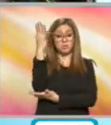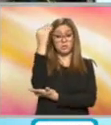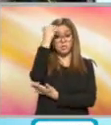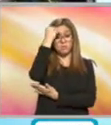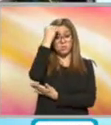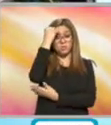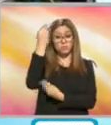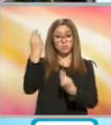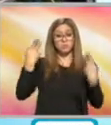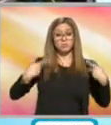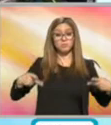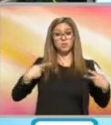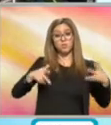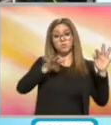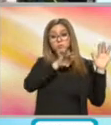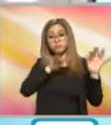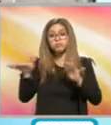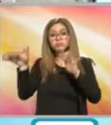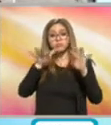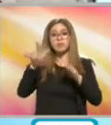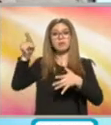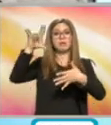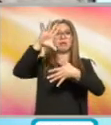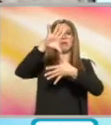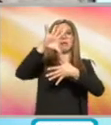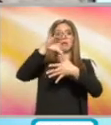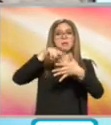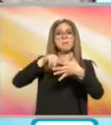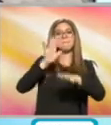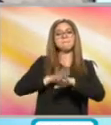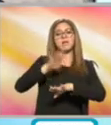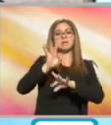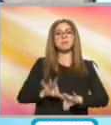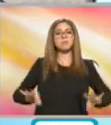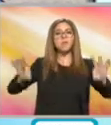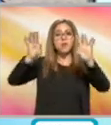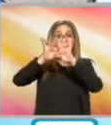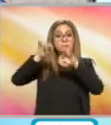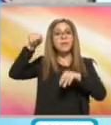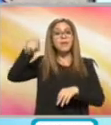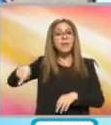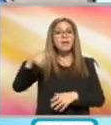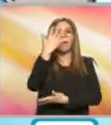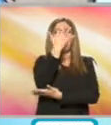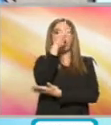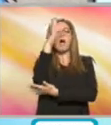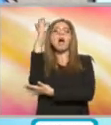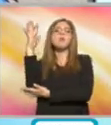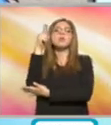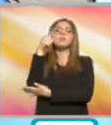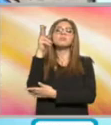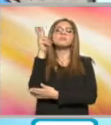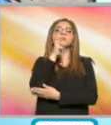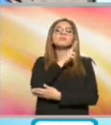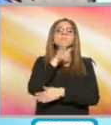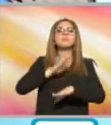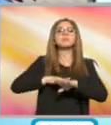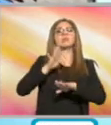importante, más grande de Latinoamérica, es el pulmón de la Ciudad de México, y el Jardín Botánico, que es parte de este